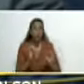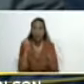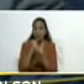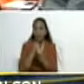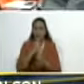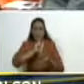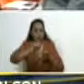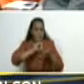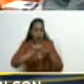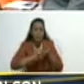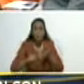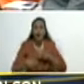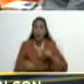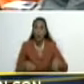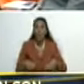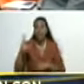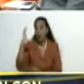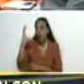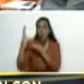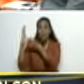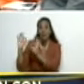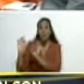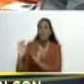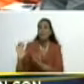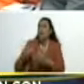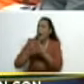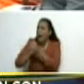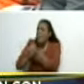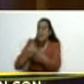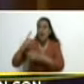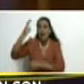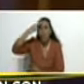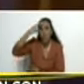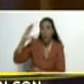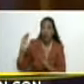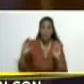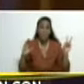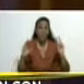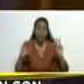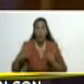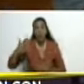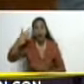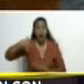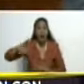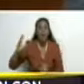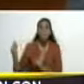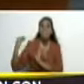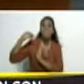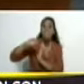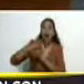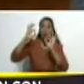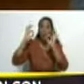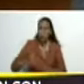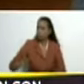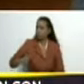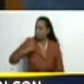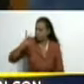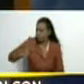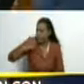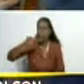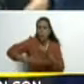trabajo en la República de Colombia. Existe una profunda amistad entre Venezuela y Emiratos Árabes Unidos al más alto nivel en